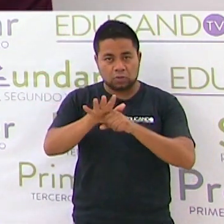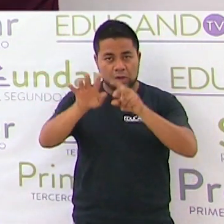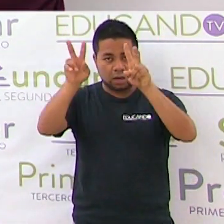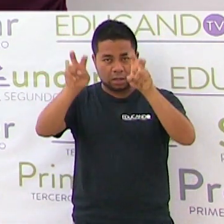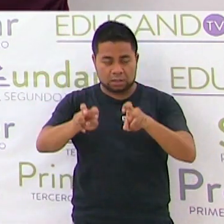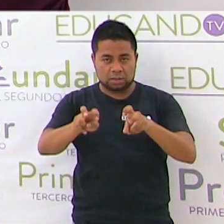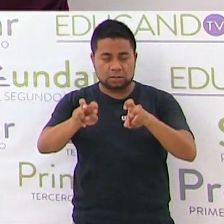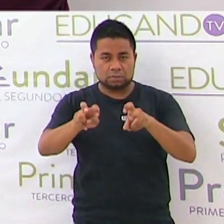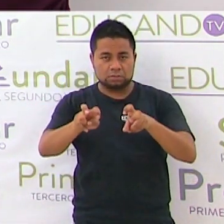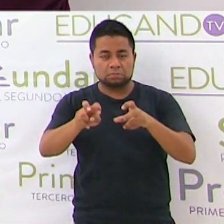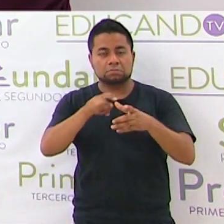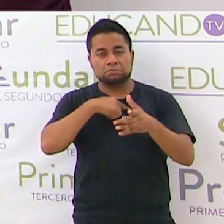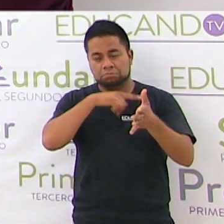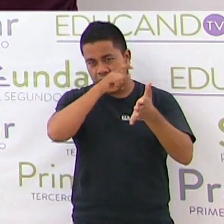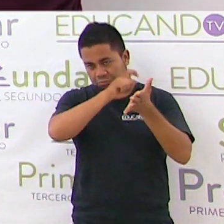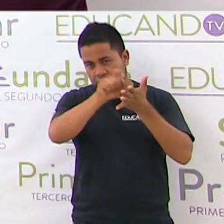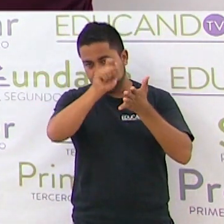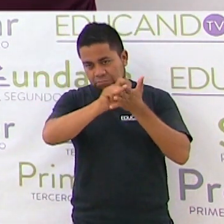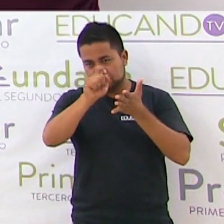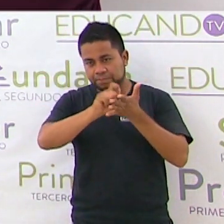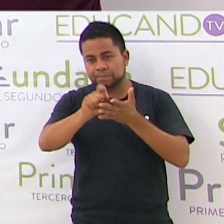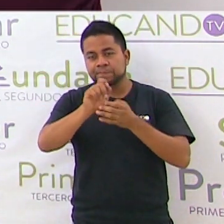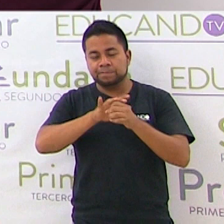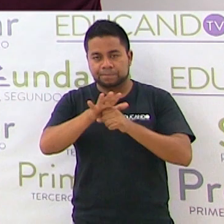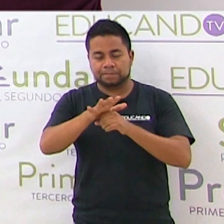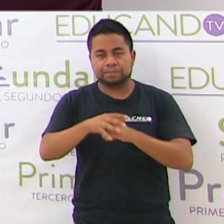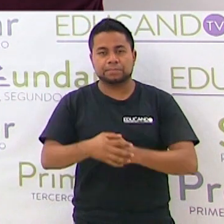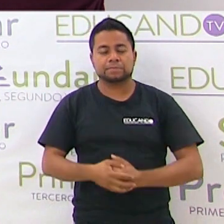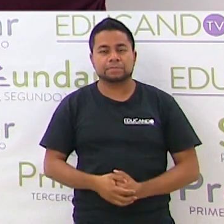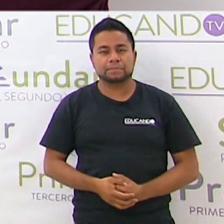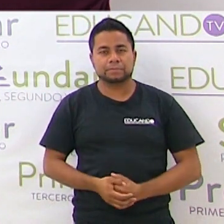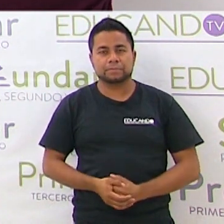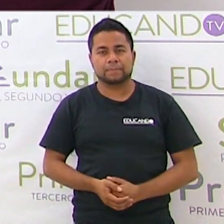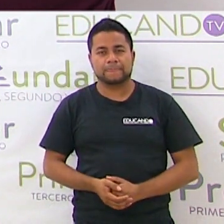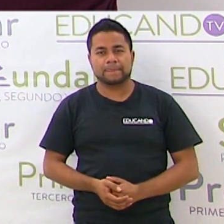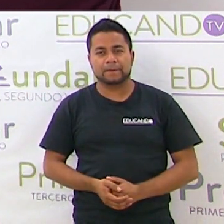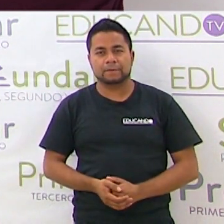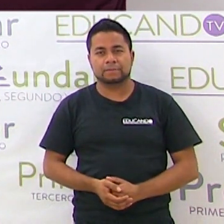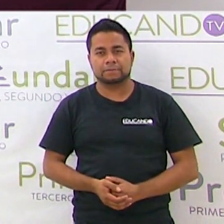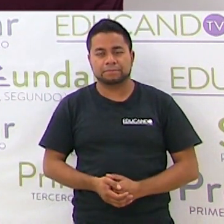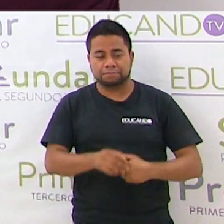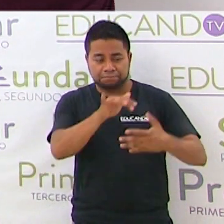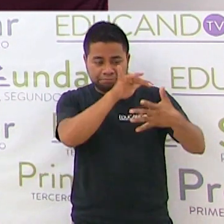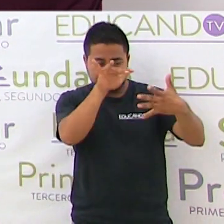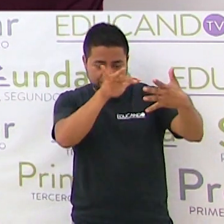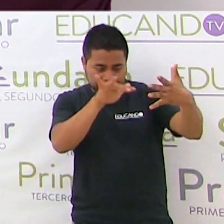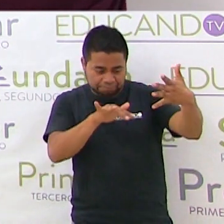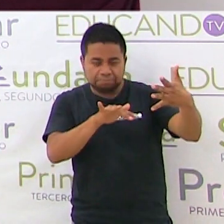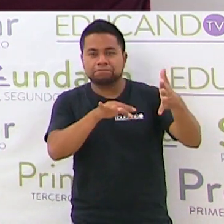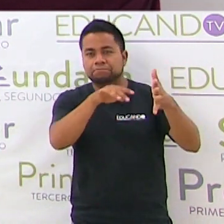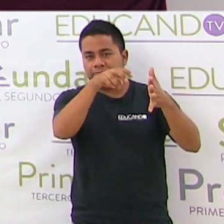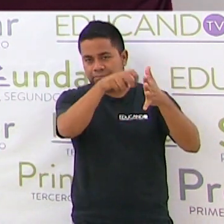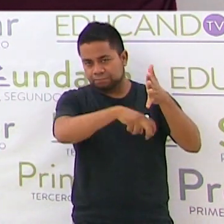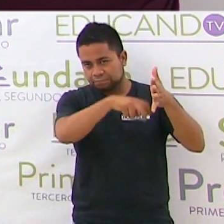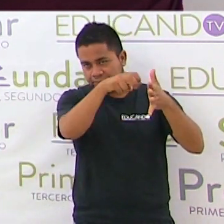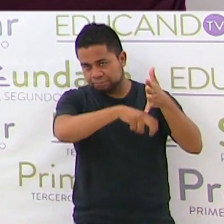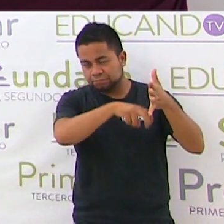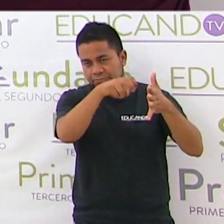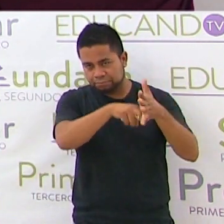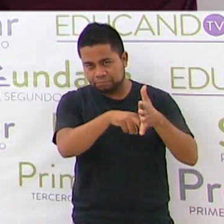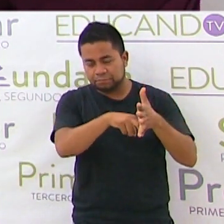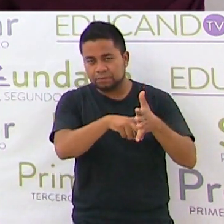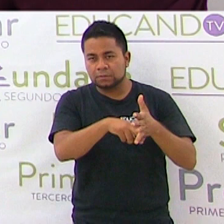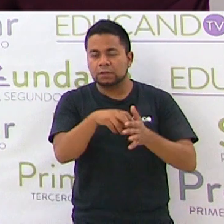tema de hoy trata acerca de la corrección de textos. Seguramente